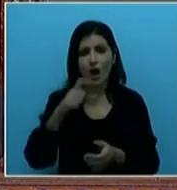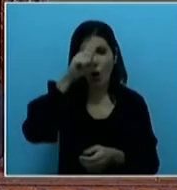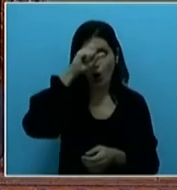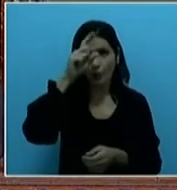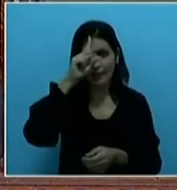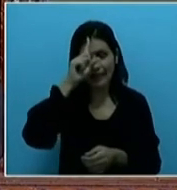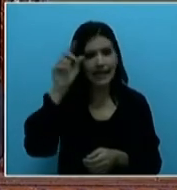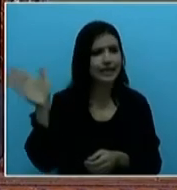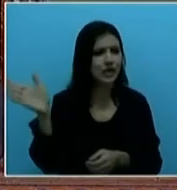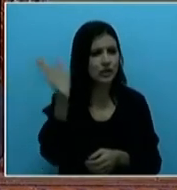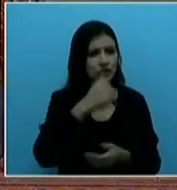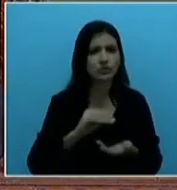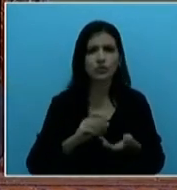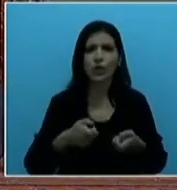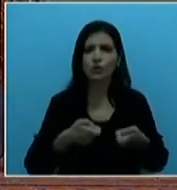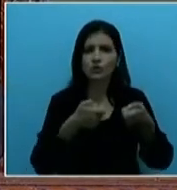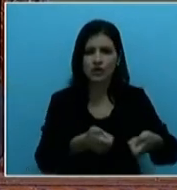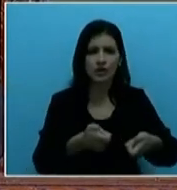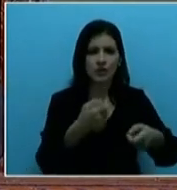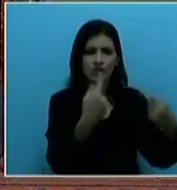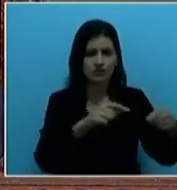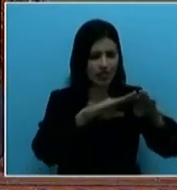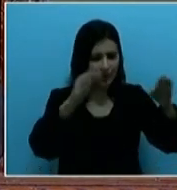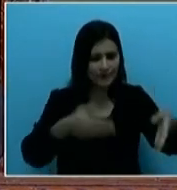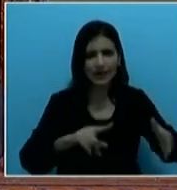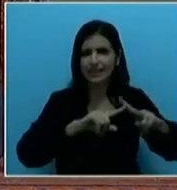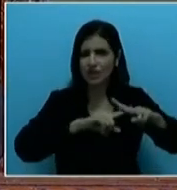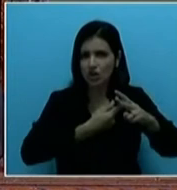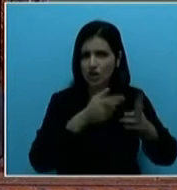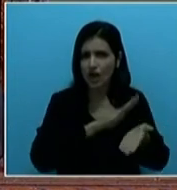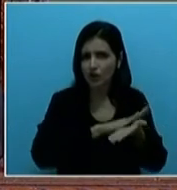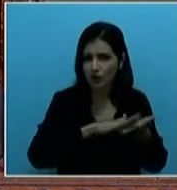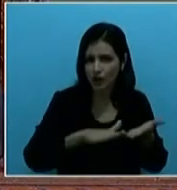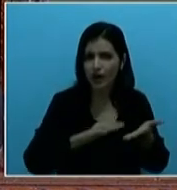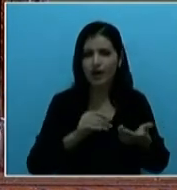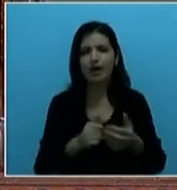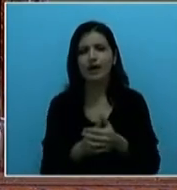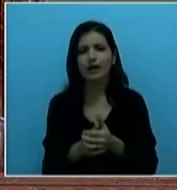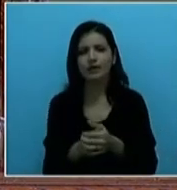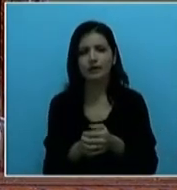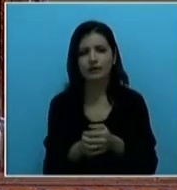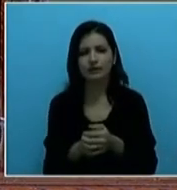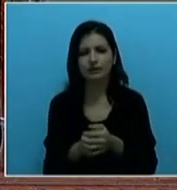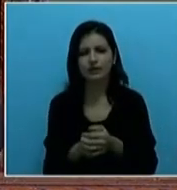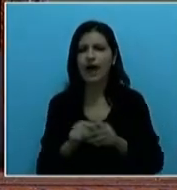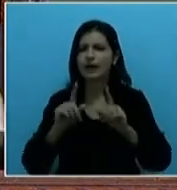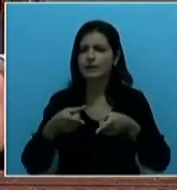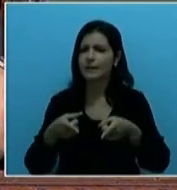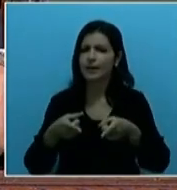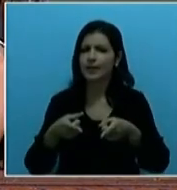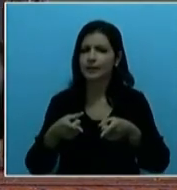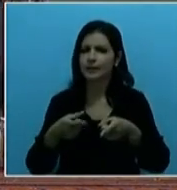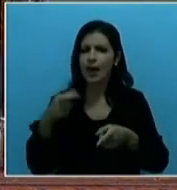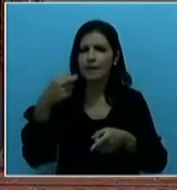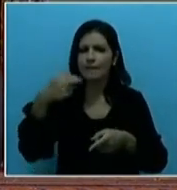generamos una importante red de laboratorios públicos para aumentar el poder de compra de la familia lanzamos el programa